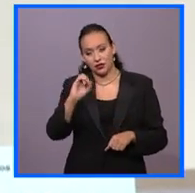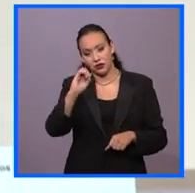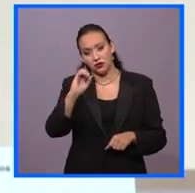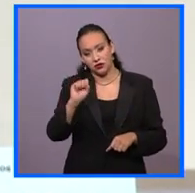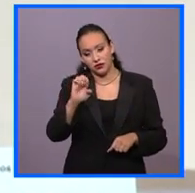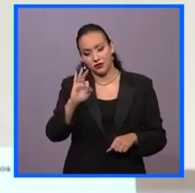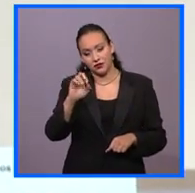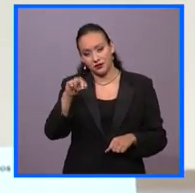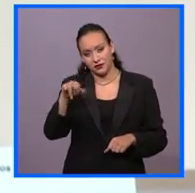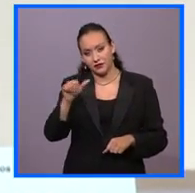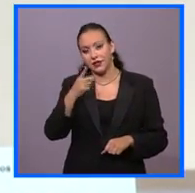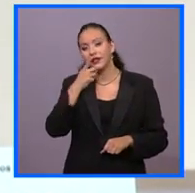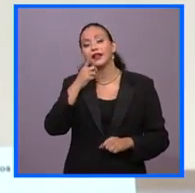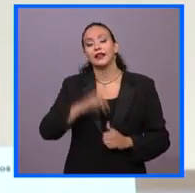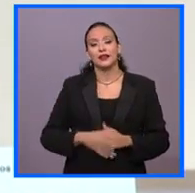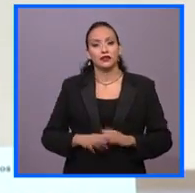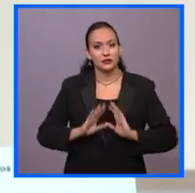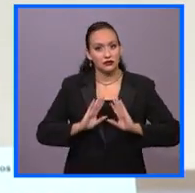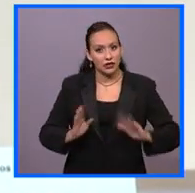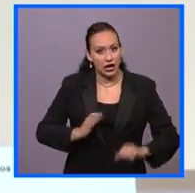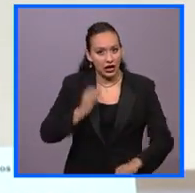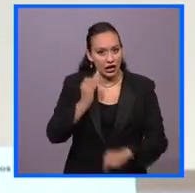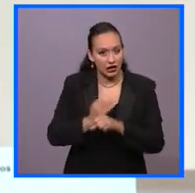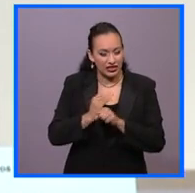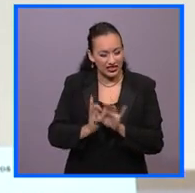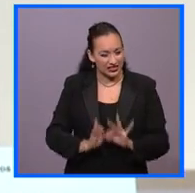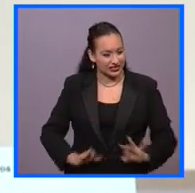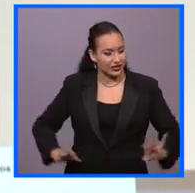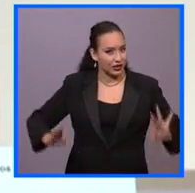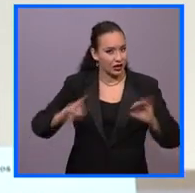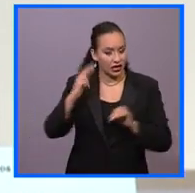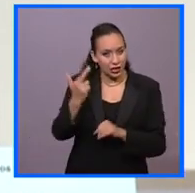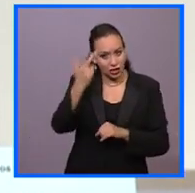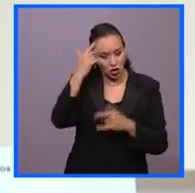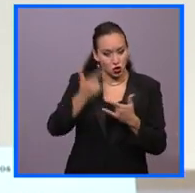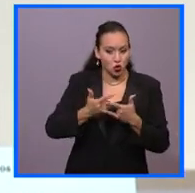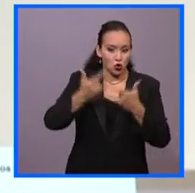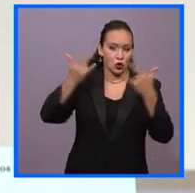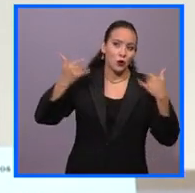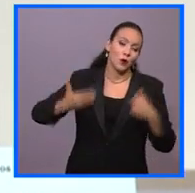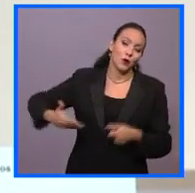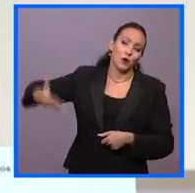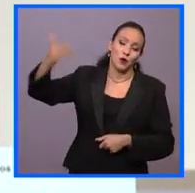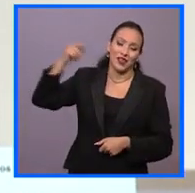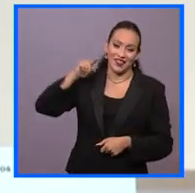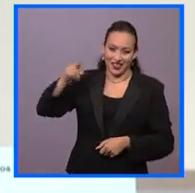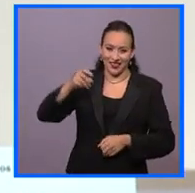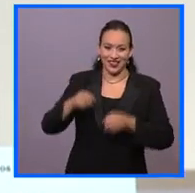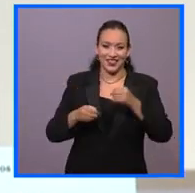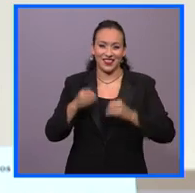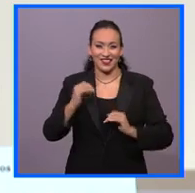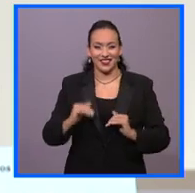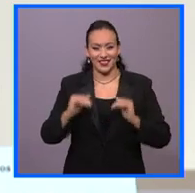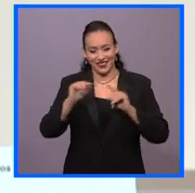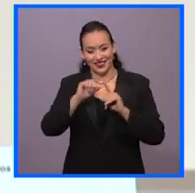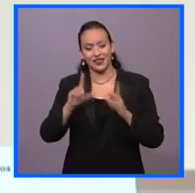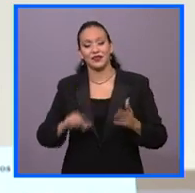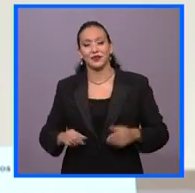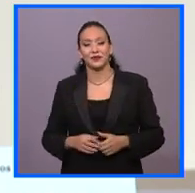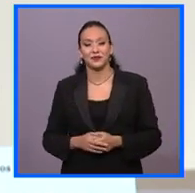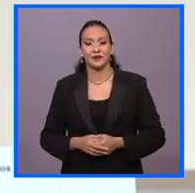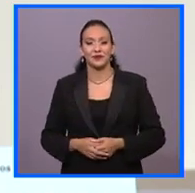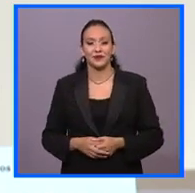Cortés Campos, indicó que es momento propicio para repasar la historia de este centro de formación y para analizar sus nuevos